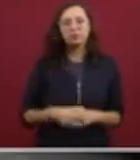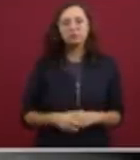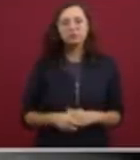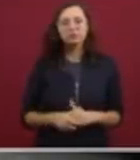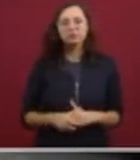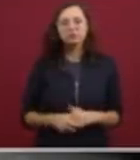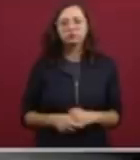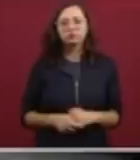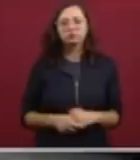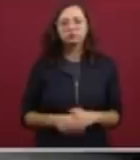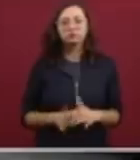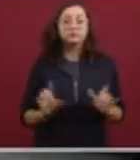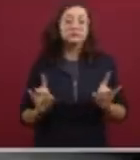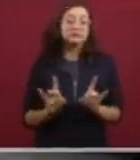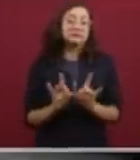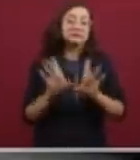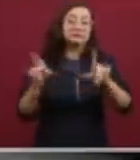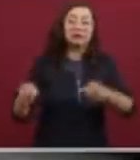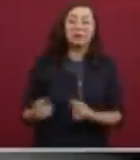estas controversias.